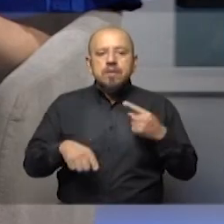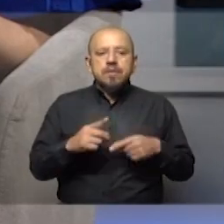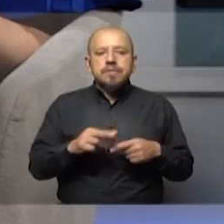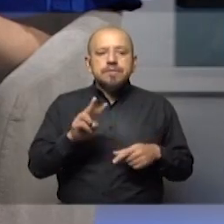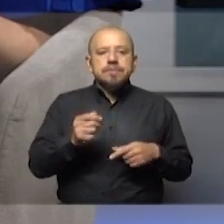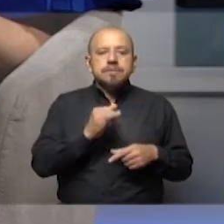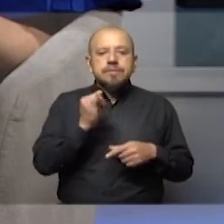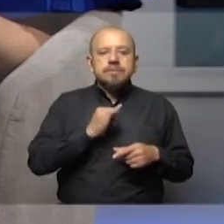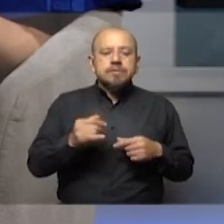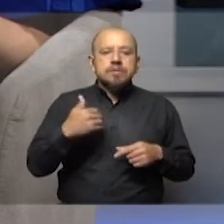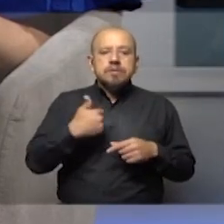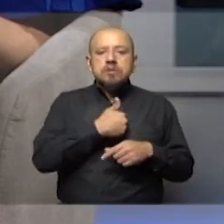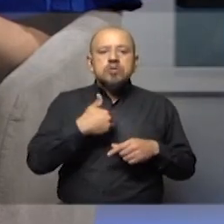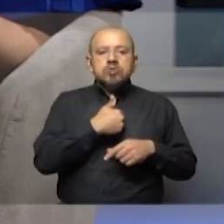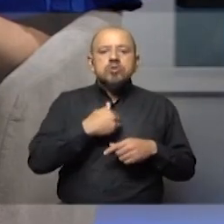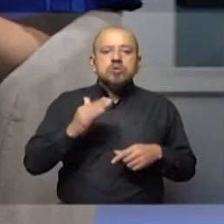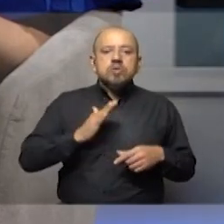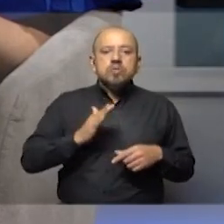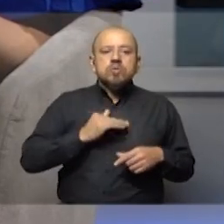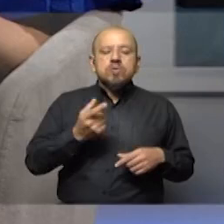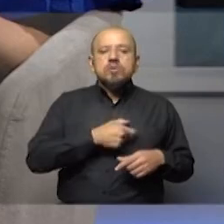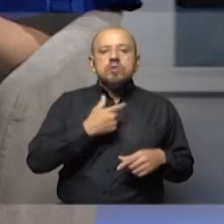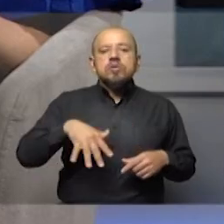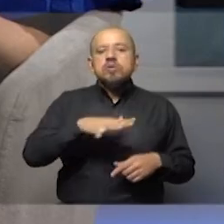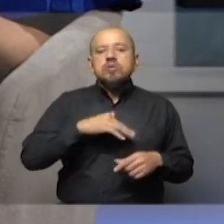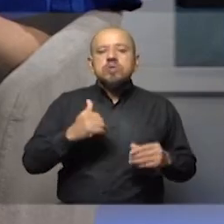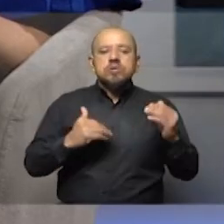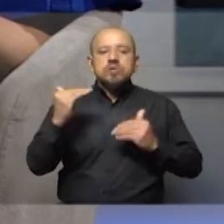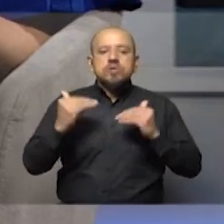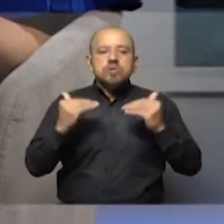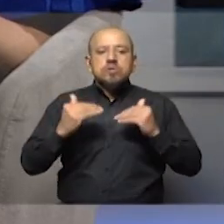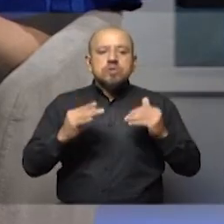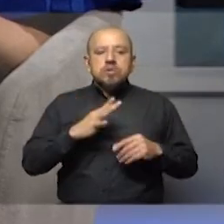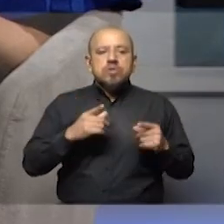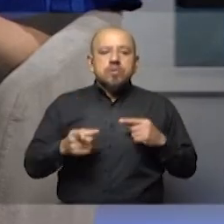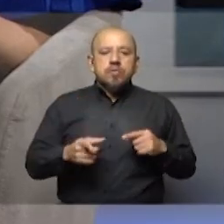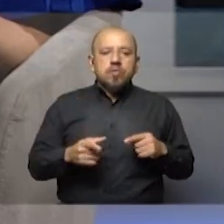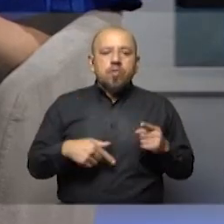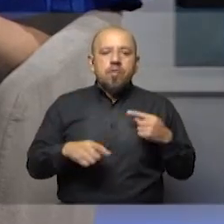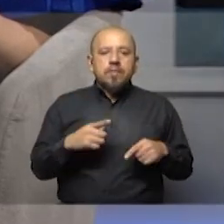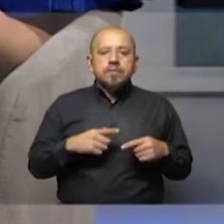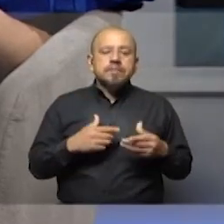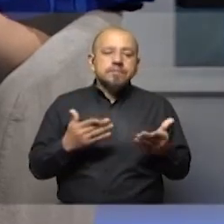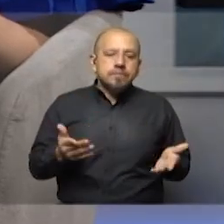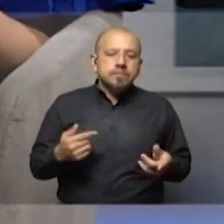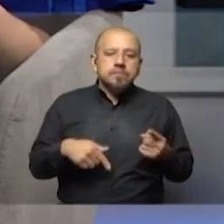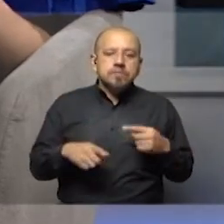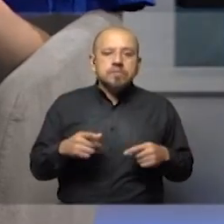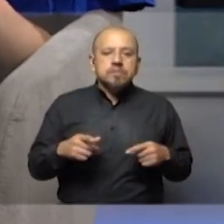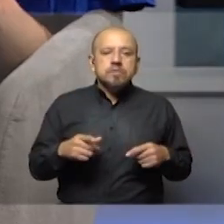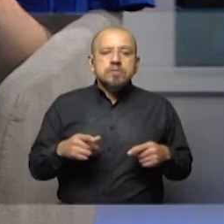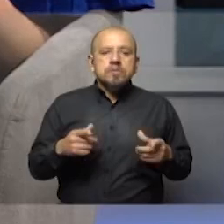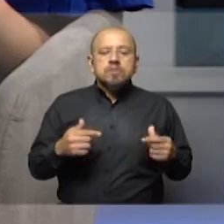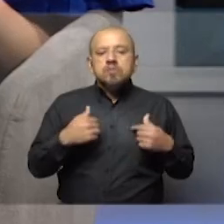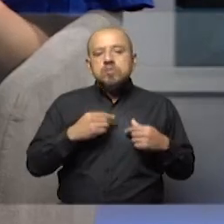Eva Ferreira propósito del rol de la mujer en la sociedad y de las injusticias que se generan a partir de supuestos o a partir de de